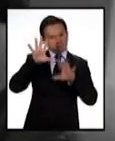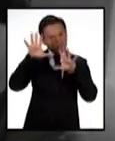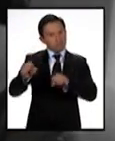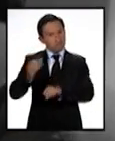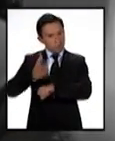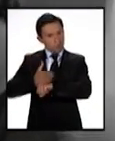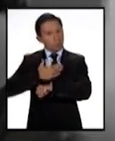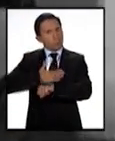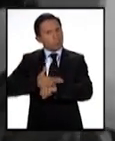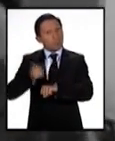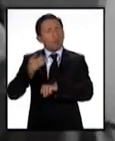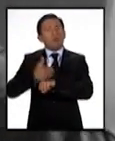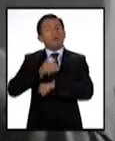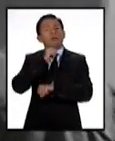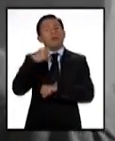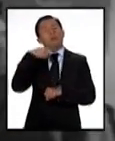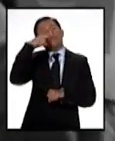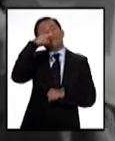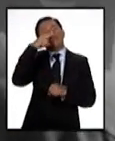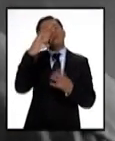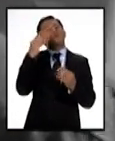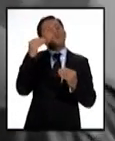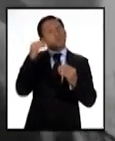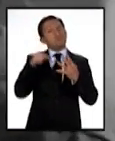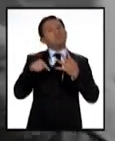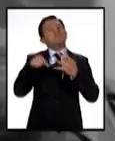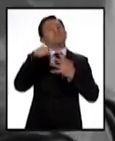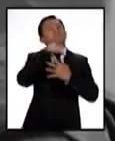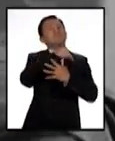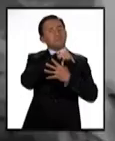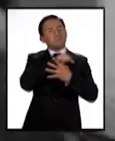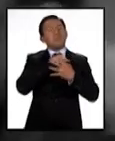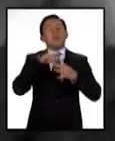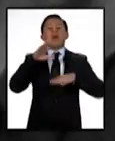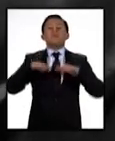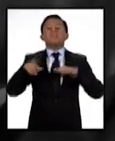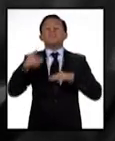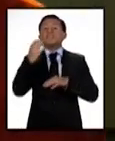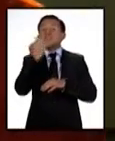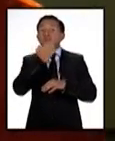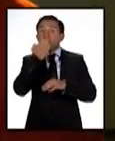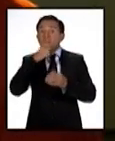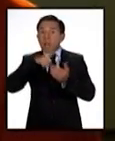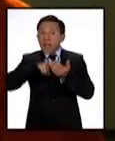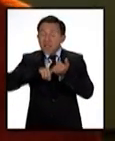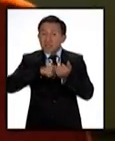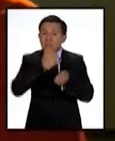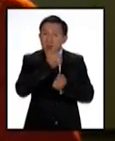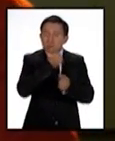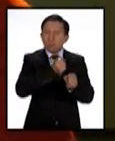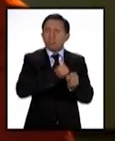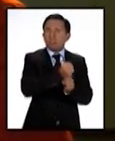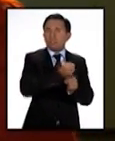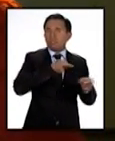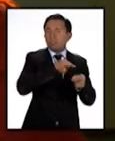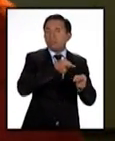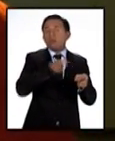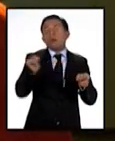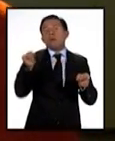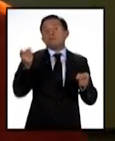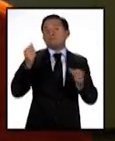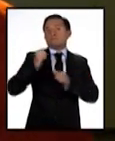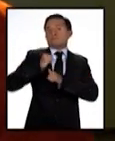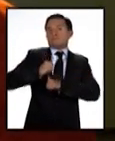hay impunidad porque en muchas ocasiones las instituciones no se dan cuenta de lo que está pasando con sus alumnos. ¿Sí? Es decir, todo se maneja a un